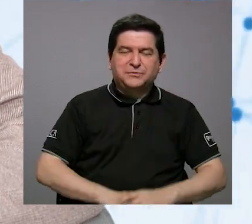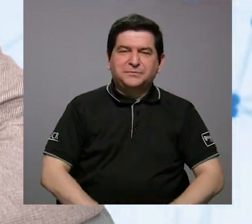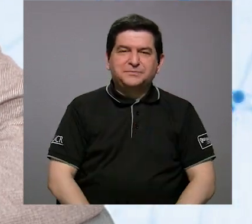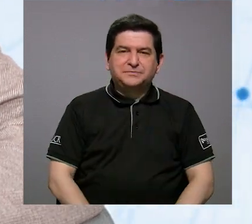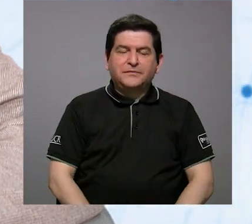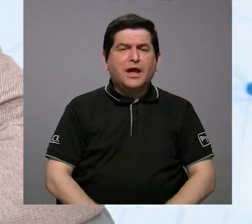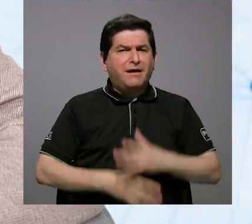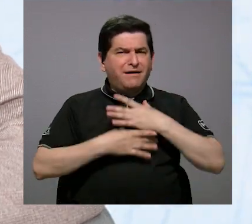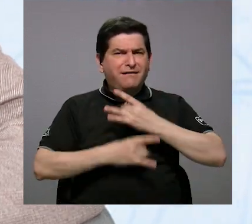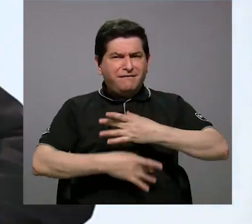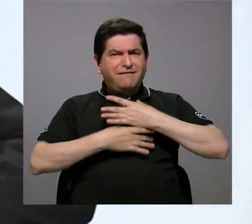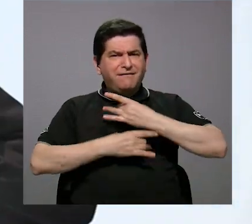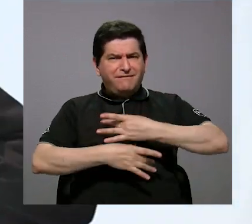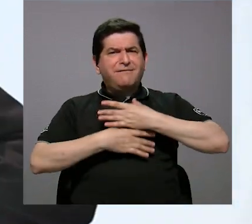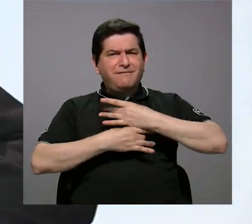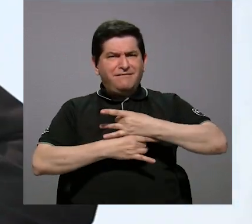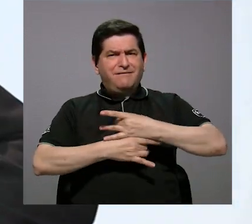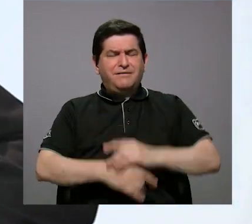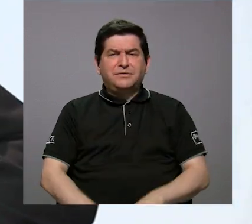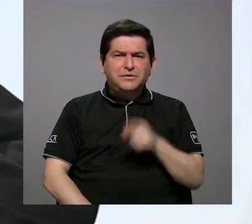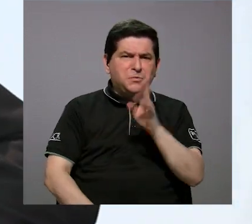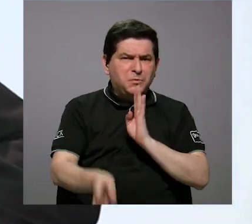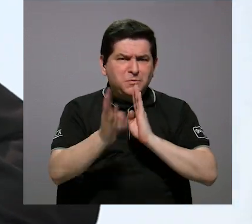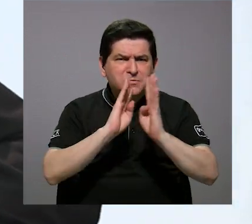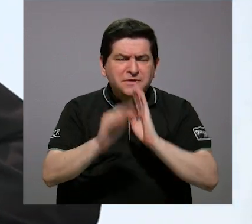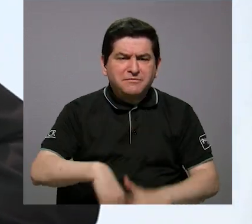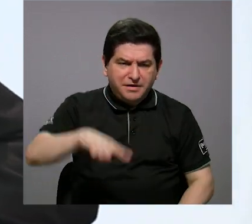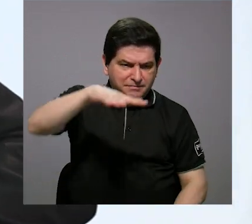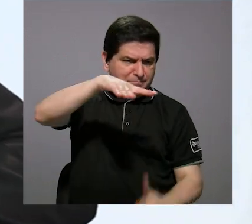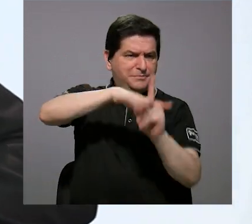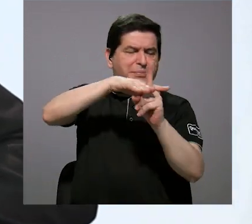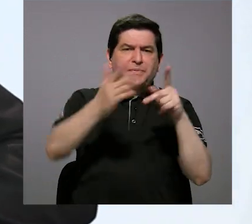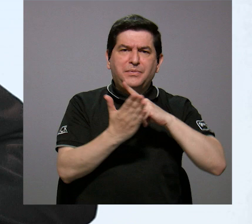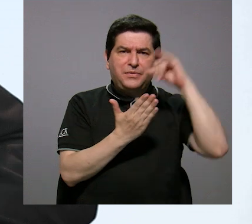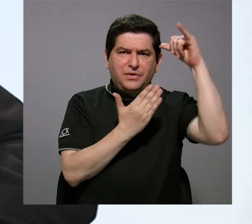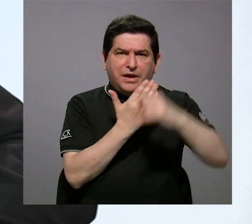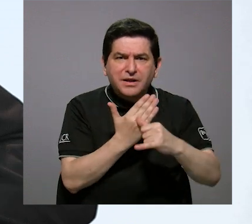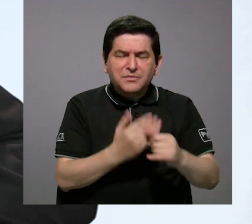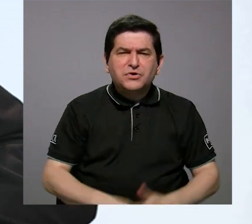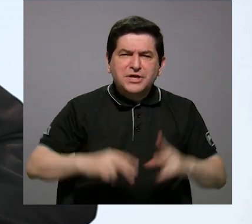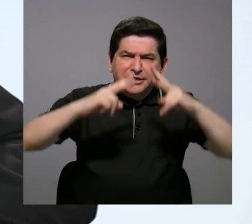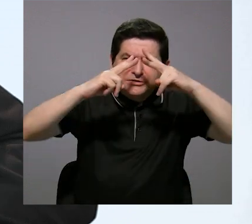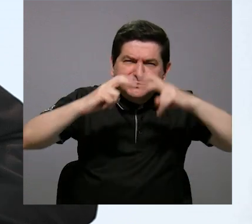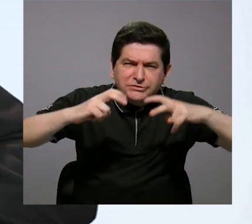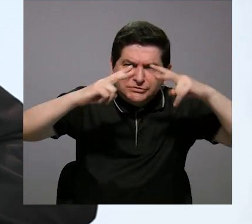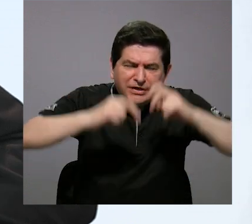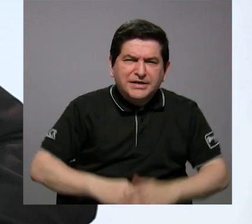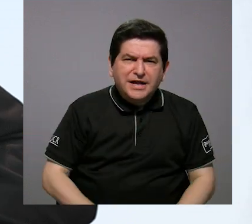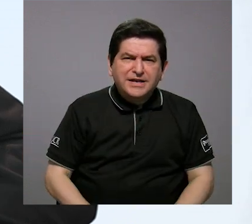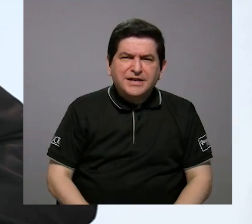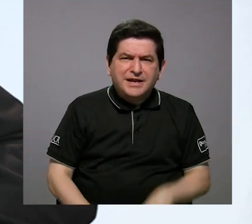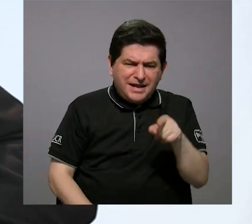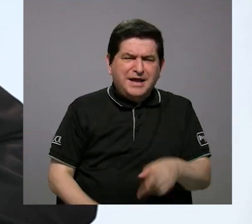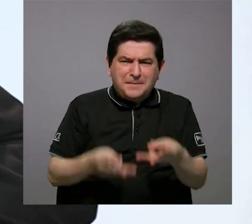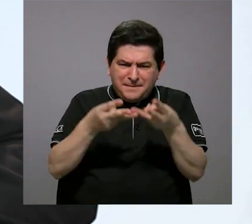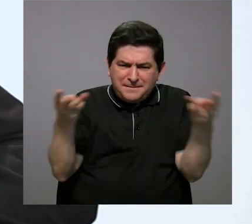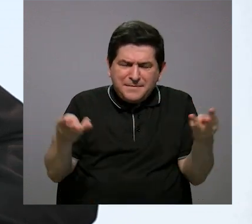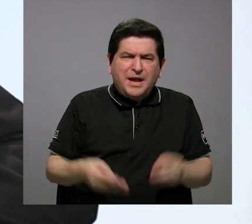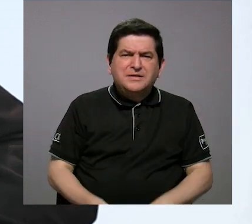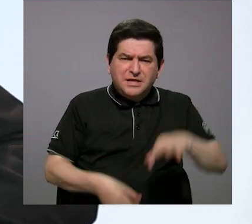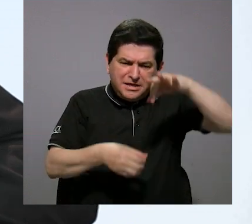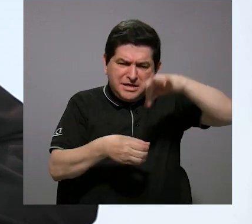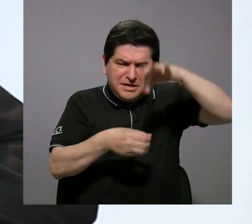esa parte. Qué interesante, qué interesante. Coméntenos cómo surge el proyecto de ustedes, análisis de esos tratos y